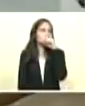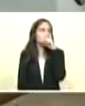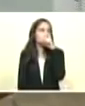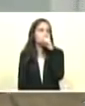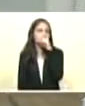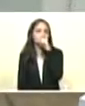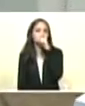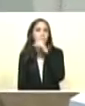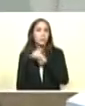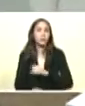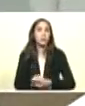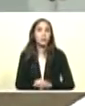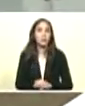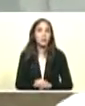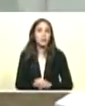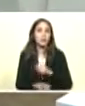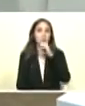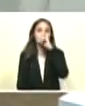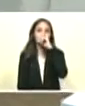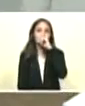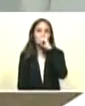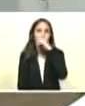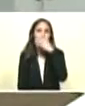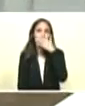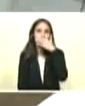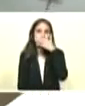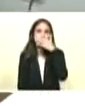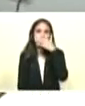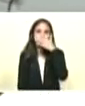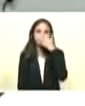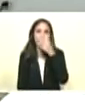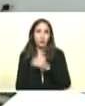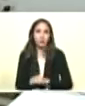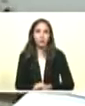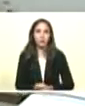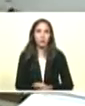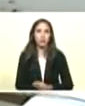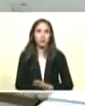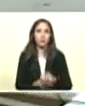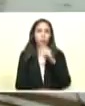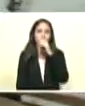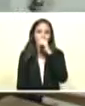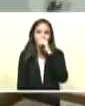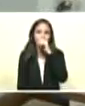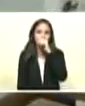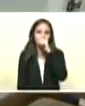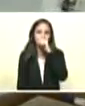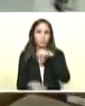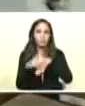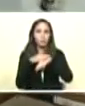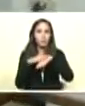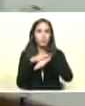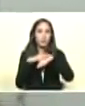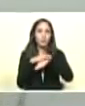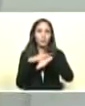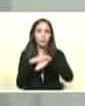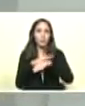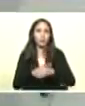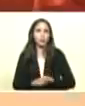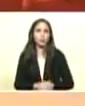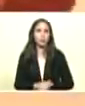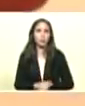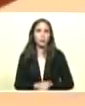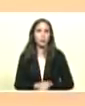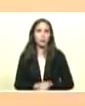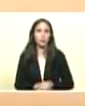para diversificar nuestras inversiones. Parte de lo que obtenemos en la minería, aquí lo invertimos. Le muestro